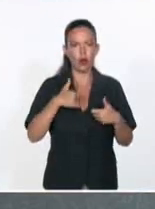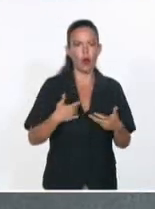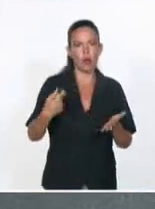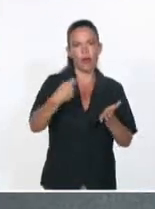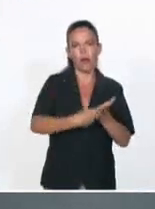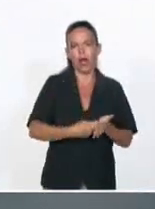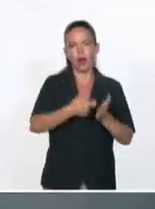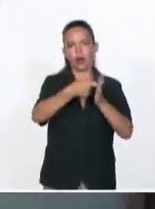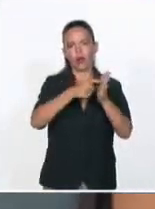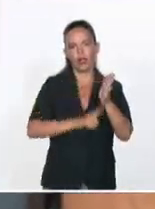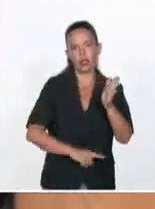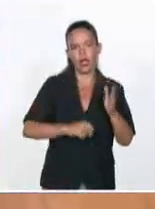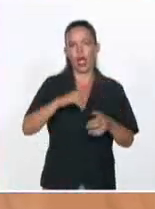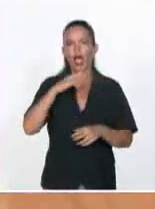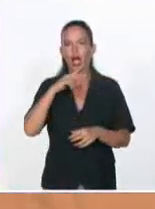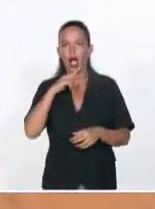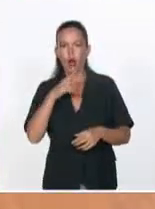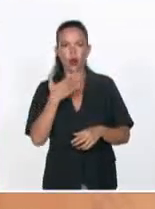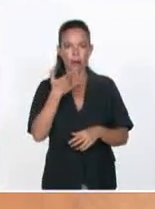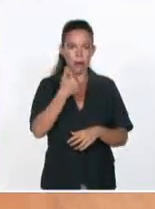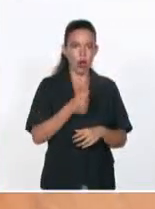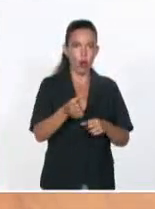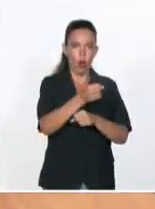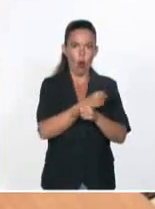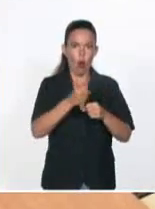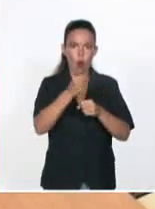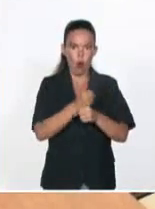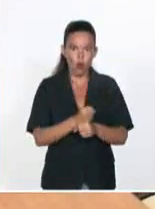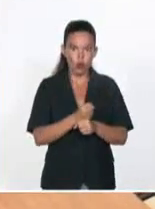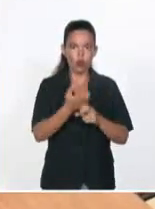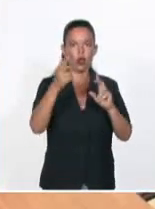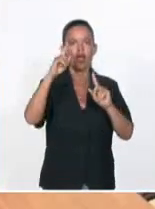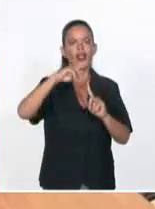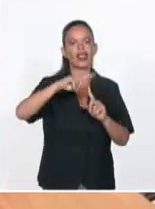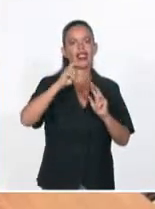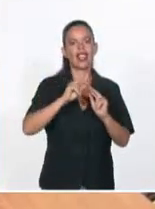territorio nacional. Wilmer Rodríguez Fernández, Canal Cubano de Noticias.